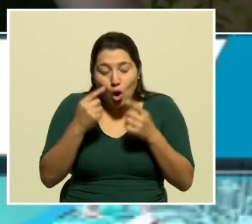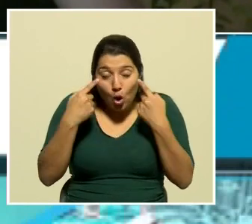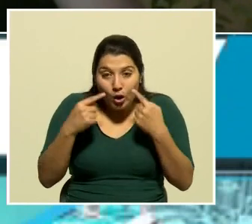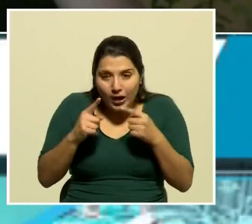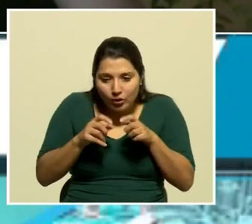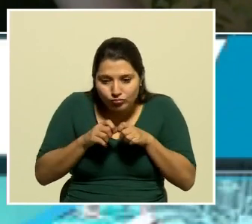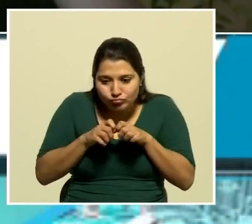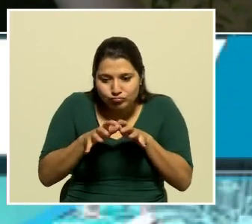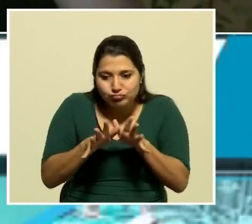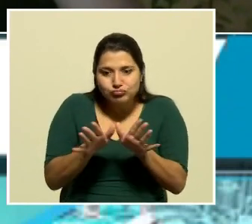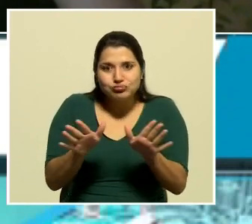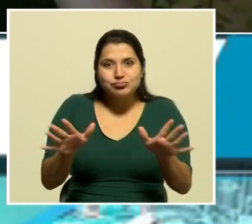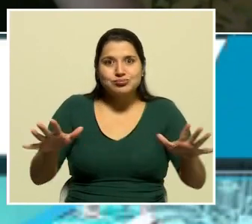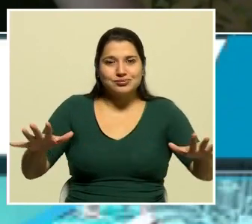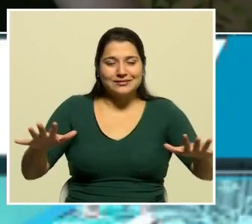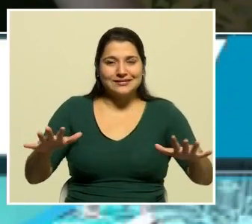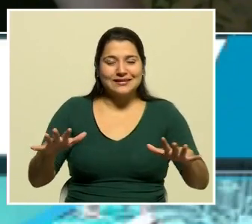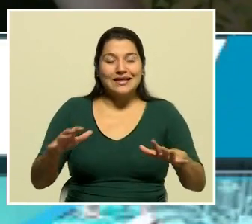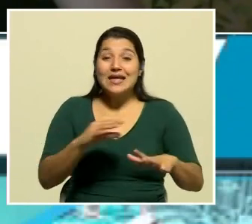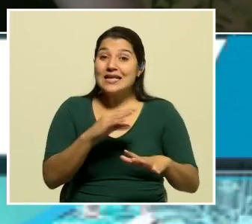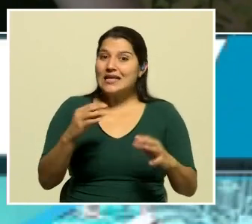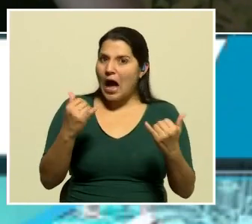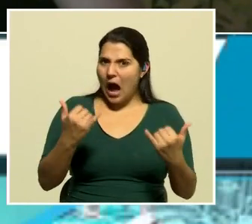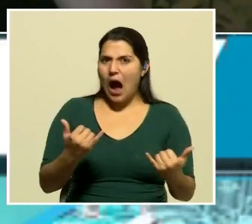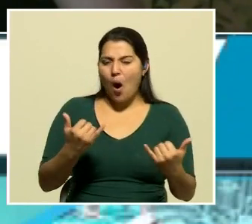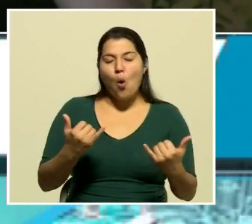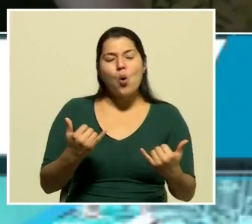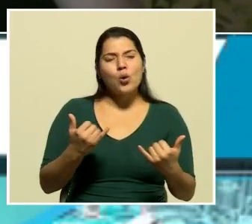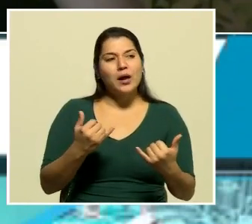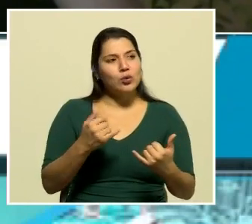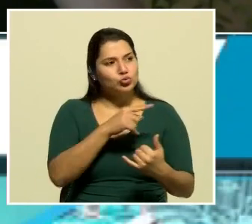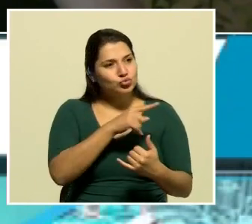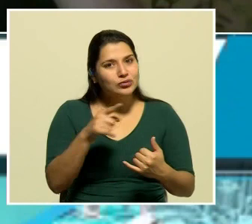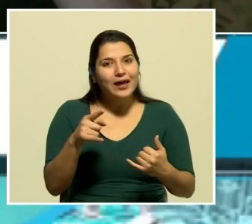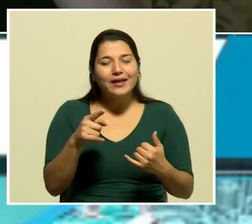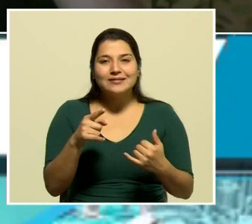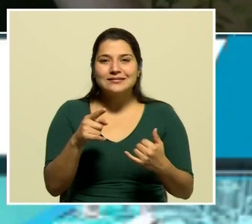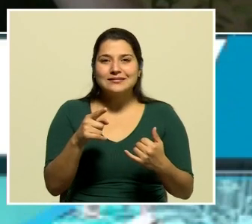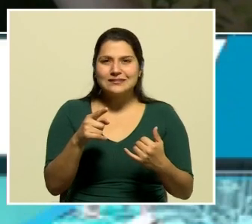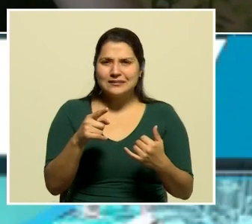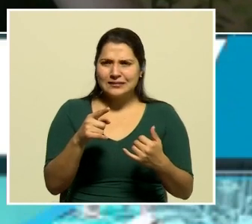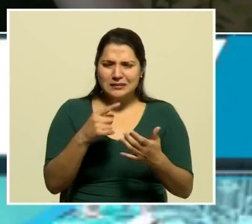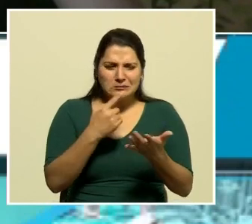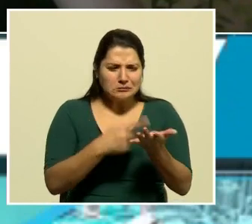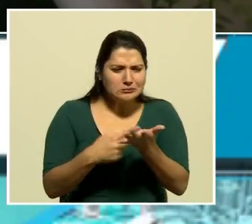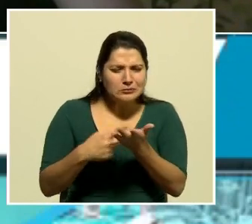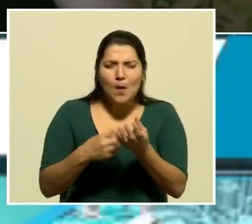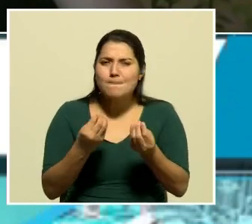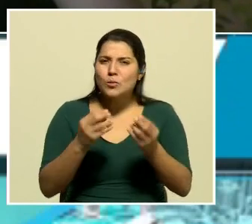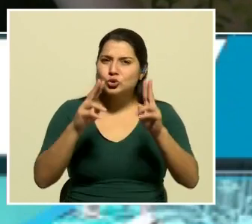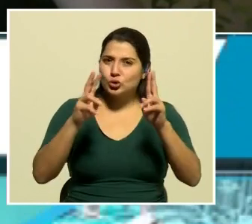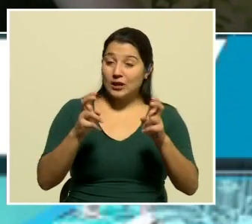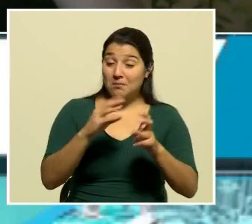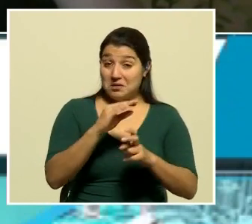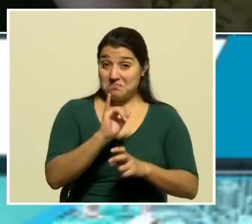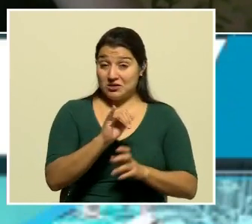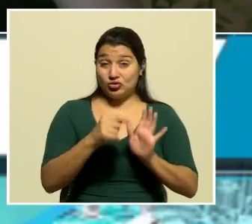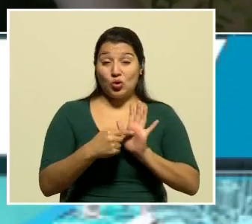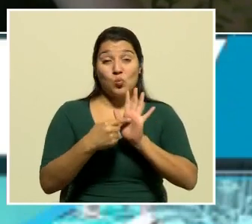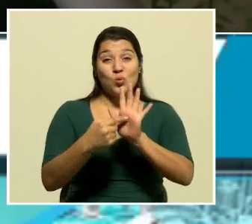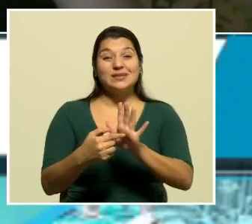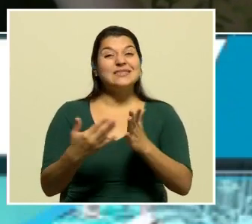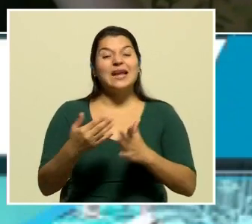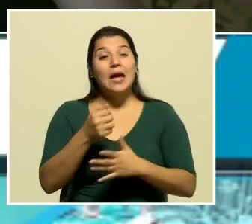esa coraza, y han puesto muchos temas en el escenario nacional, y eso muestra que